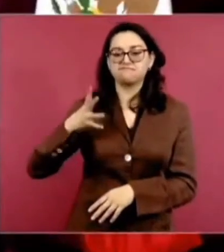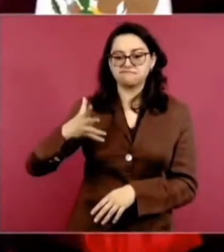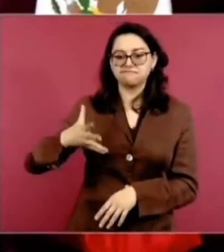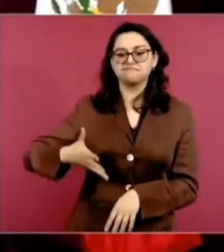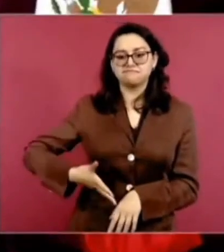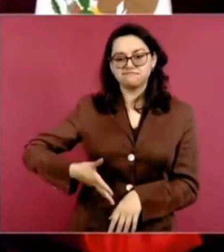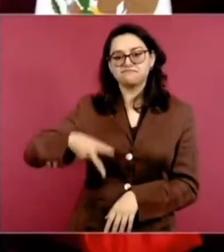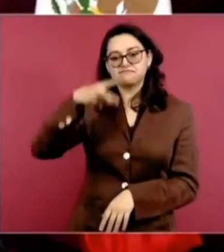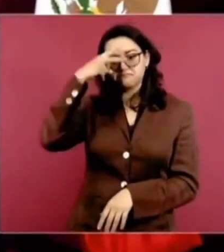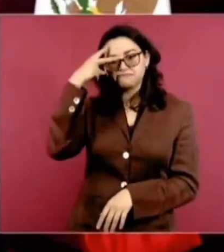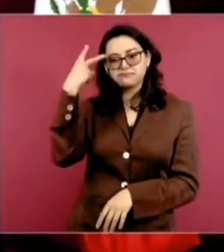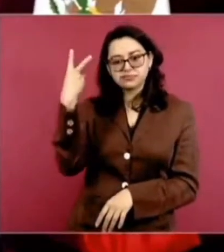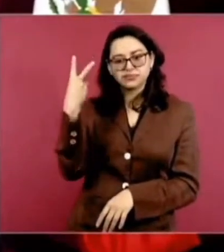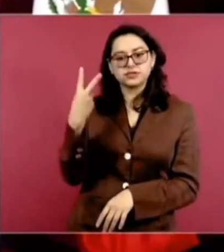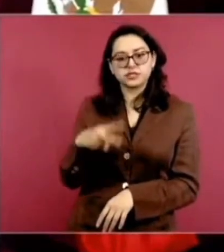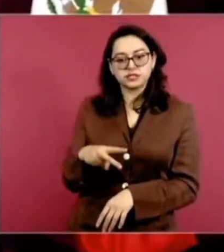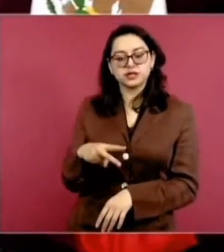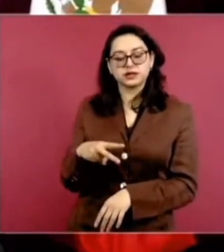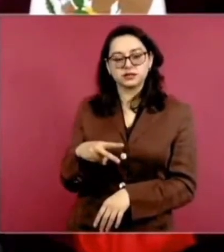muy